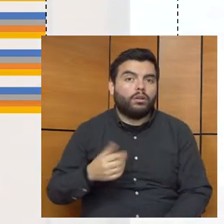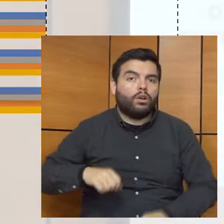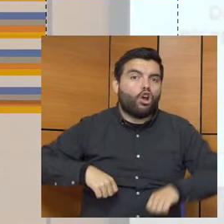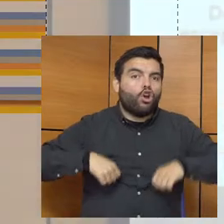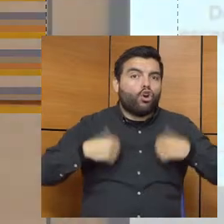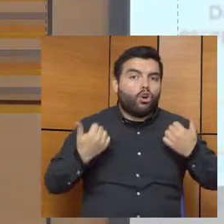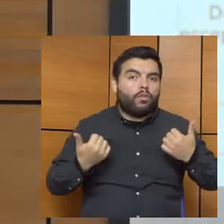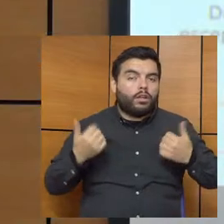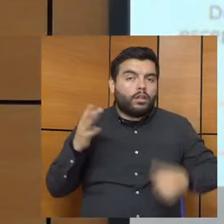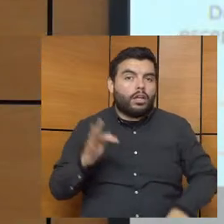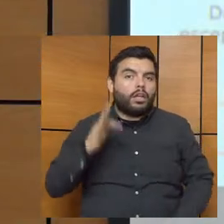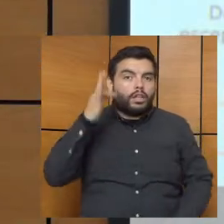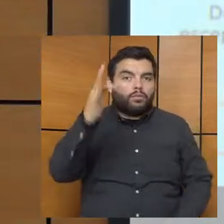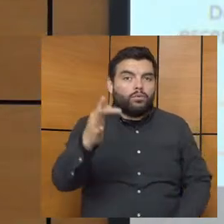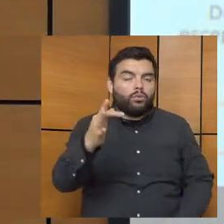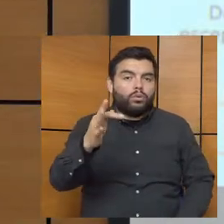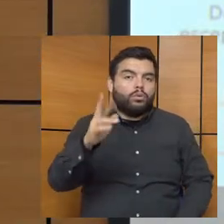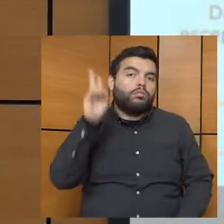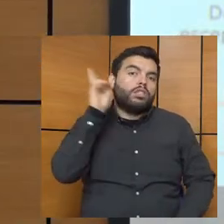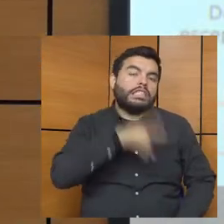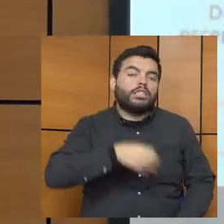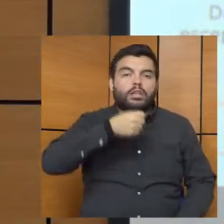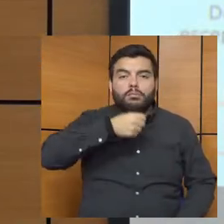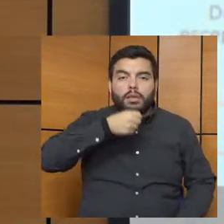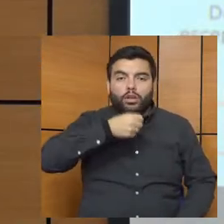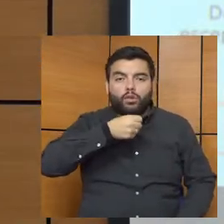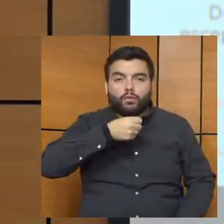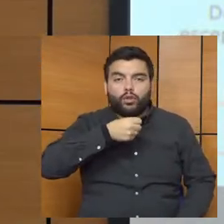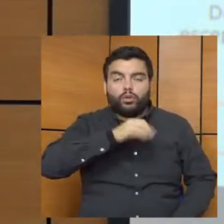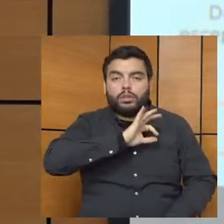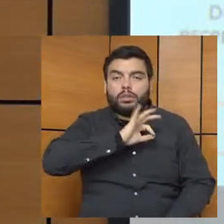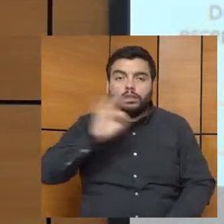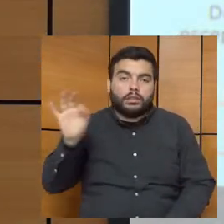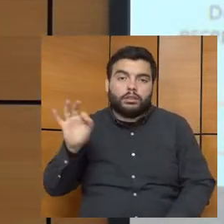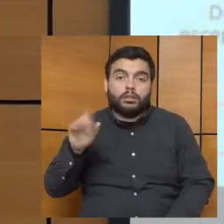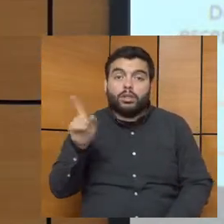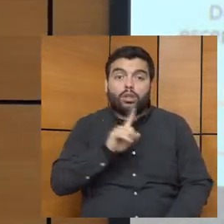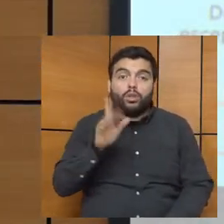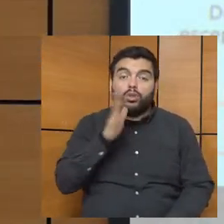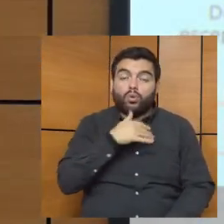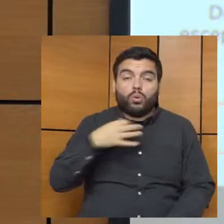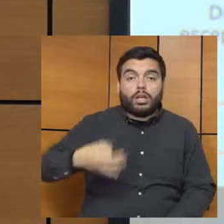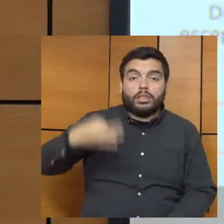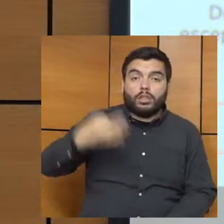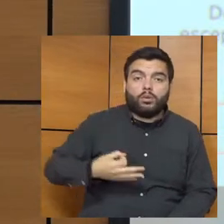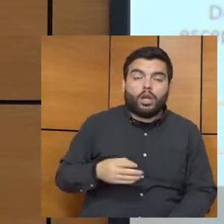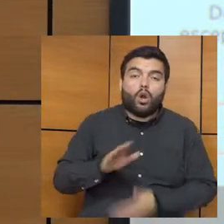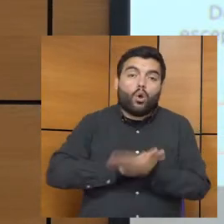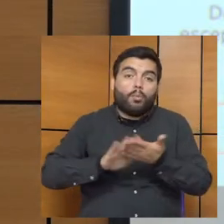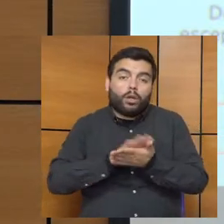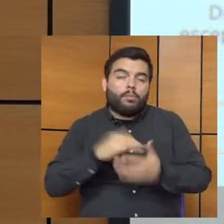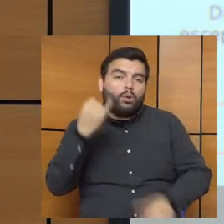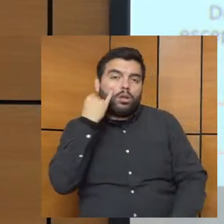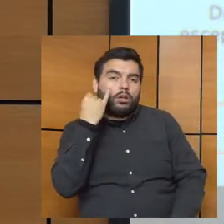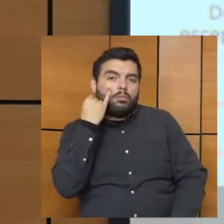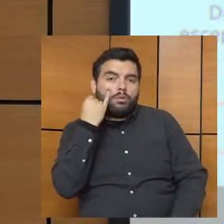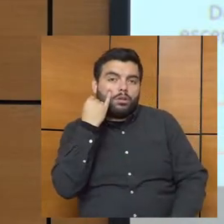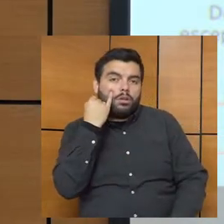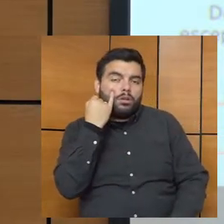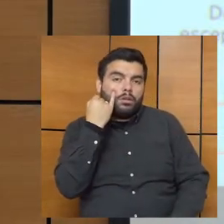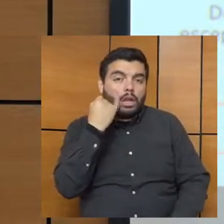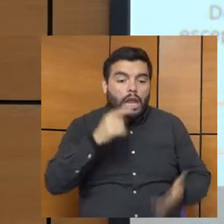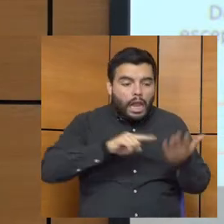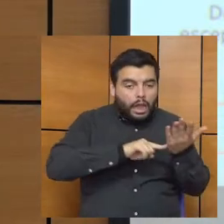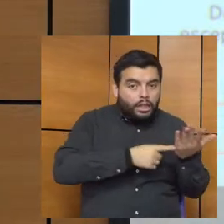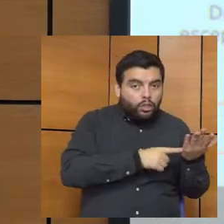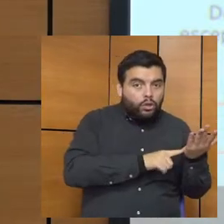oye, yo en el futuro voy a hablar sin micrófono. Porque el micrófono es inseguro. O la incomodidad. O sea, la tecnología